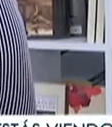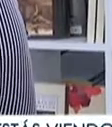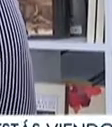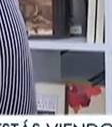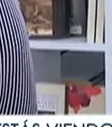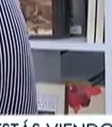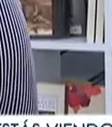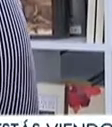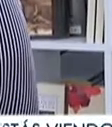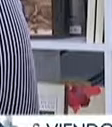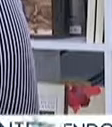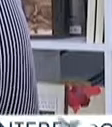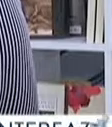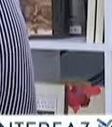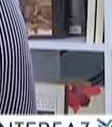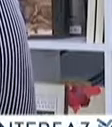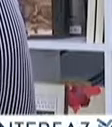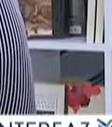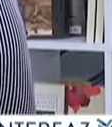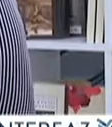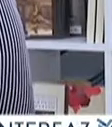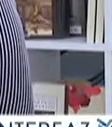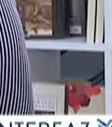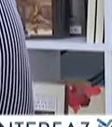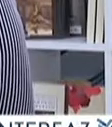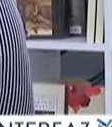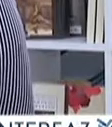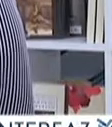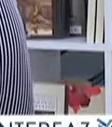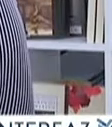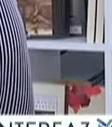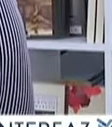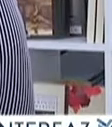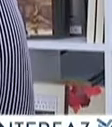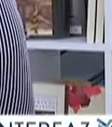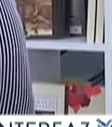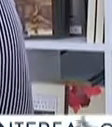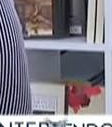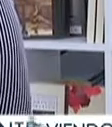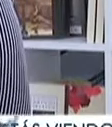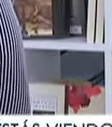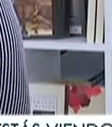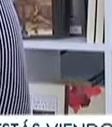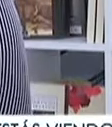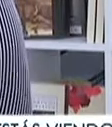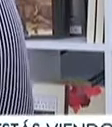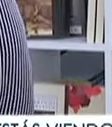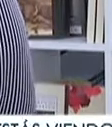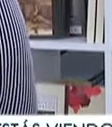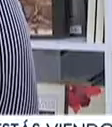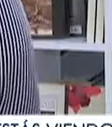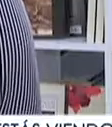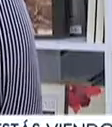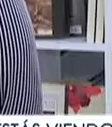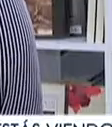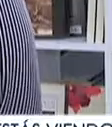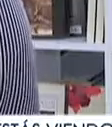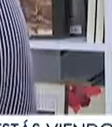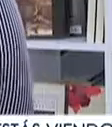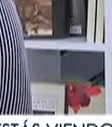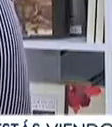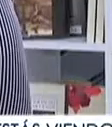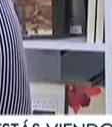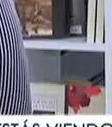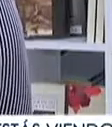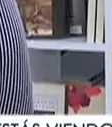60 aniversario luctuoso. Y bueno, se organizó un programa especial en torno a su vida y a su obra, desde diferentes perspectivas,